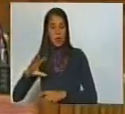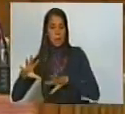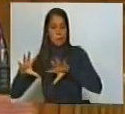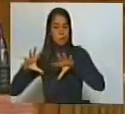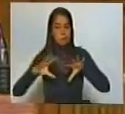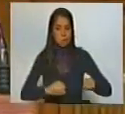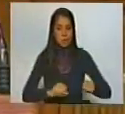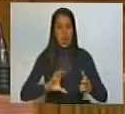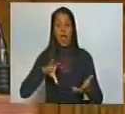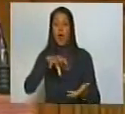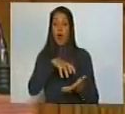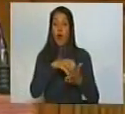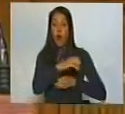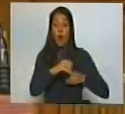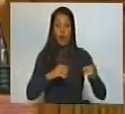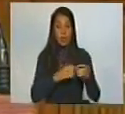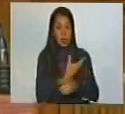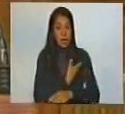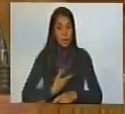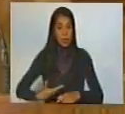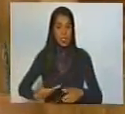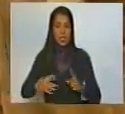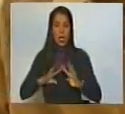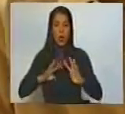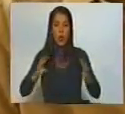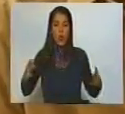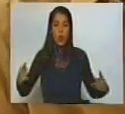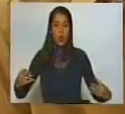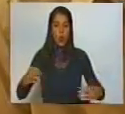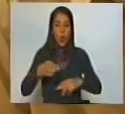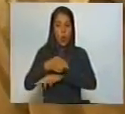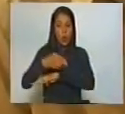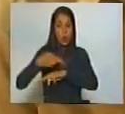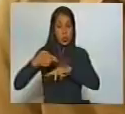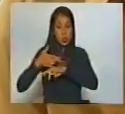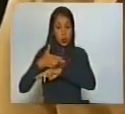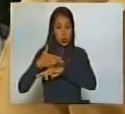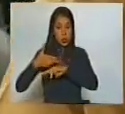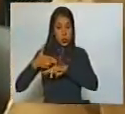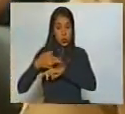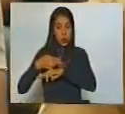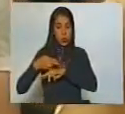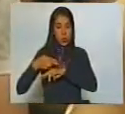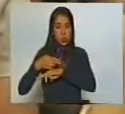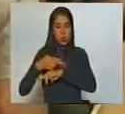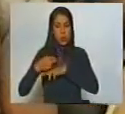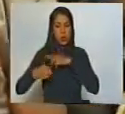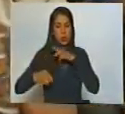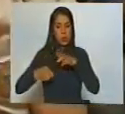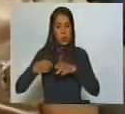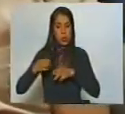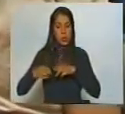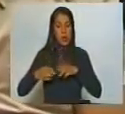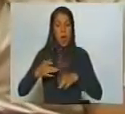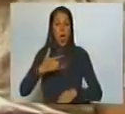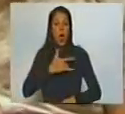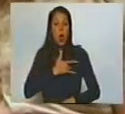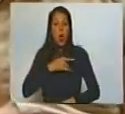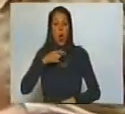tanque, ¿no? Entonces, se lee una manifestación desde la Universidad Central de